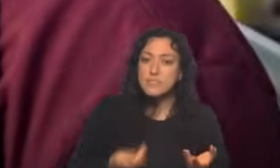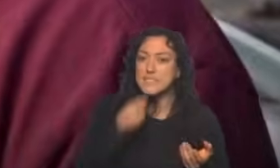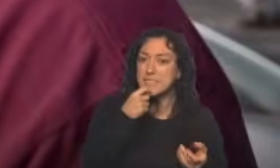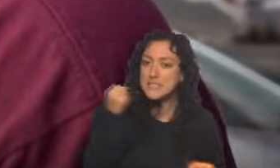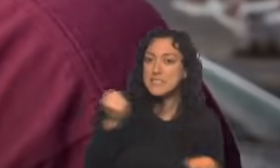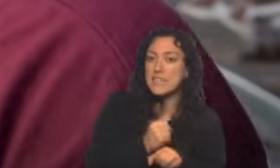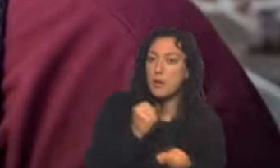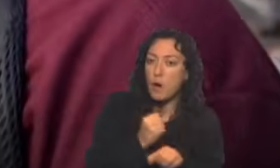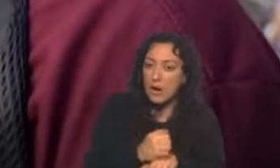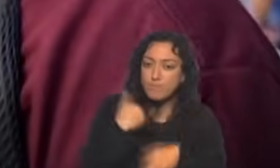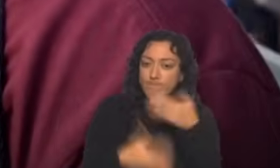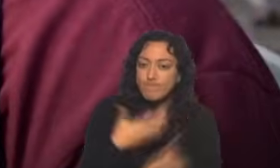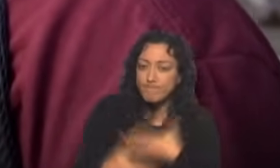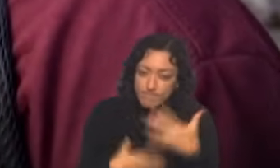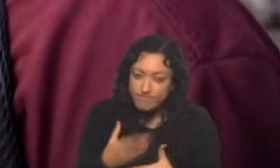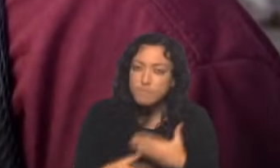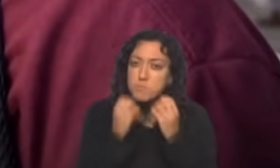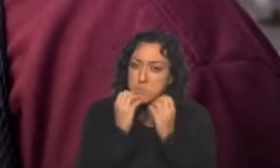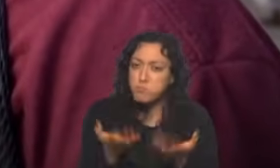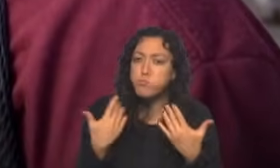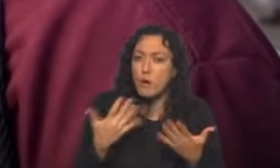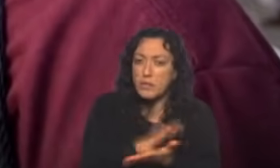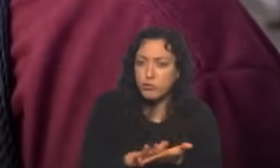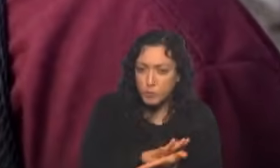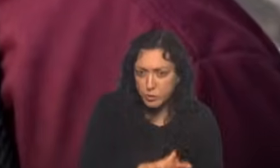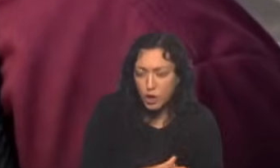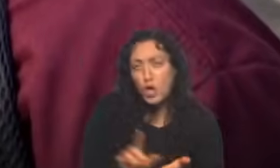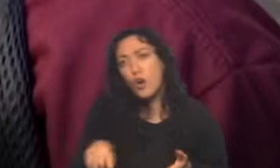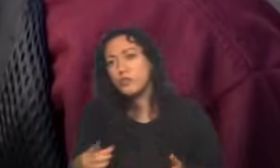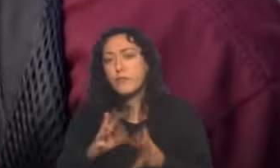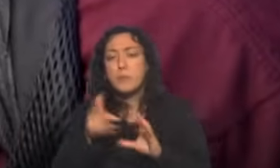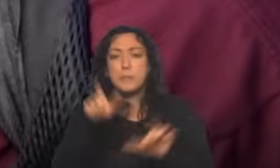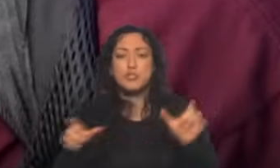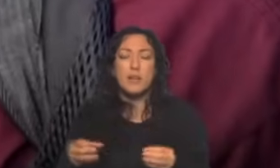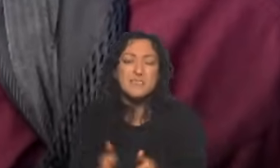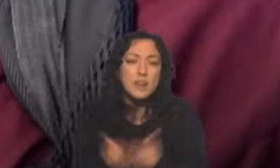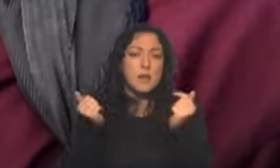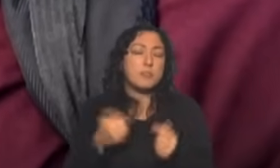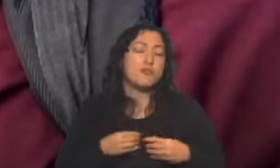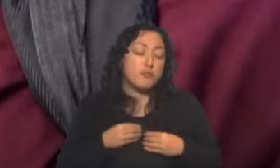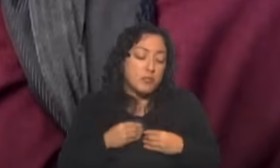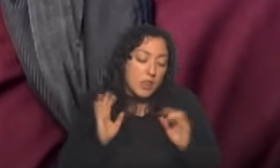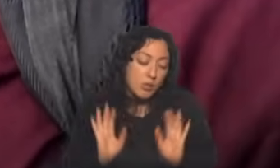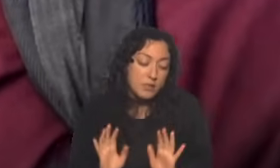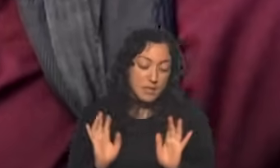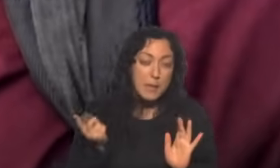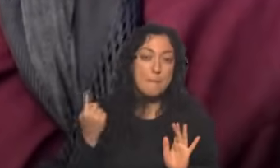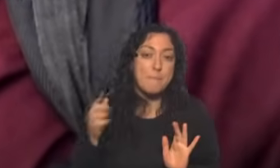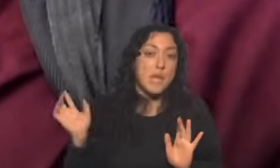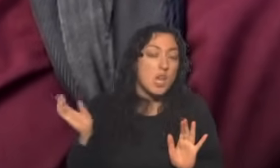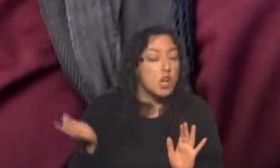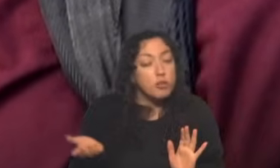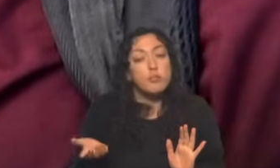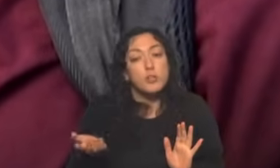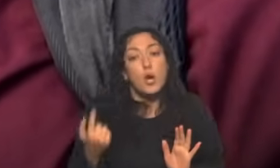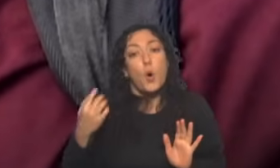lo saca, no es la manera tan rápido como lo harían otros, siento yo, pero